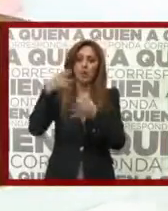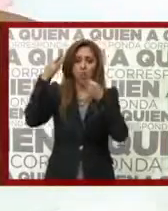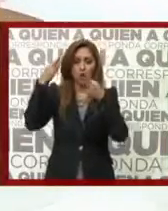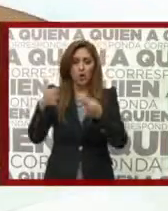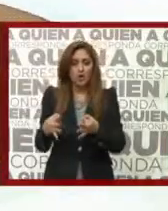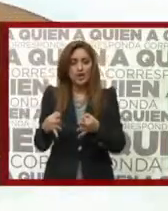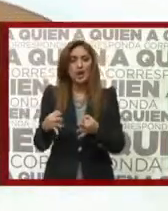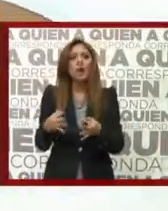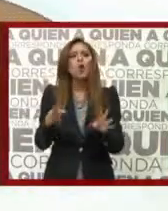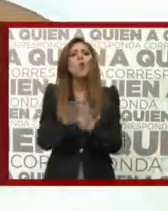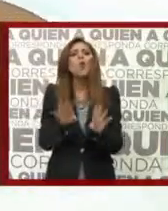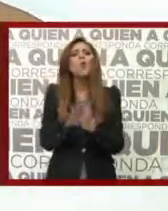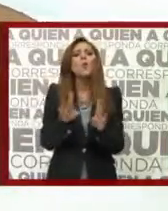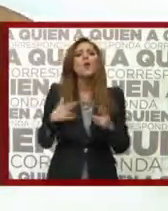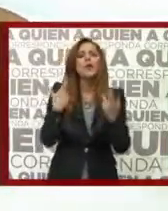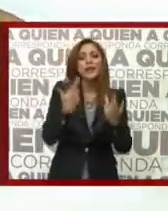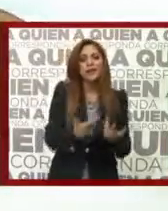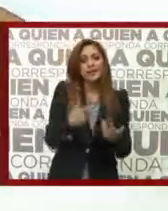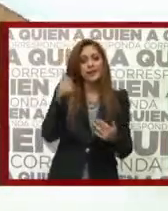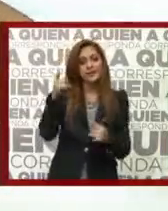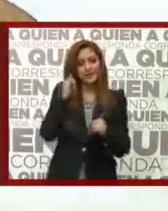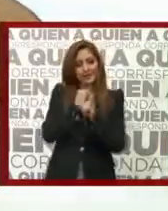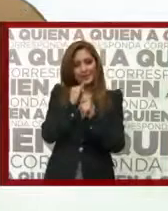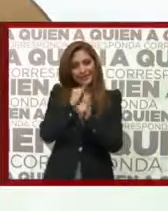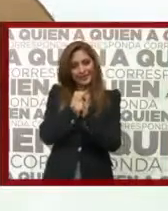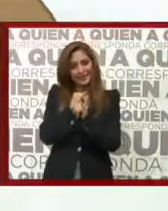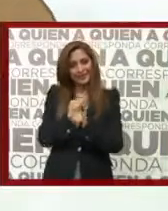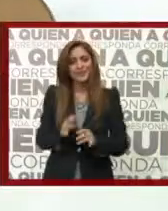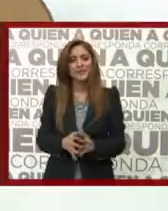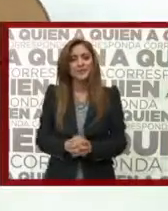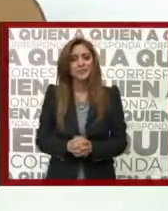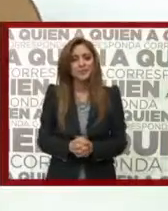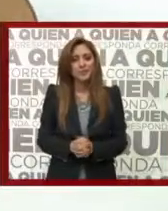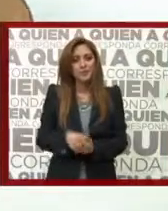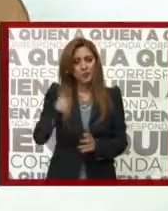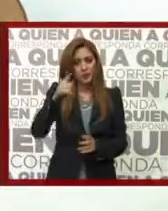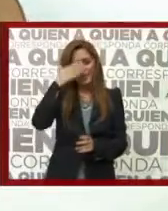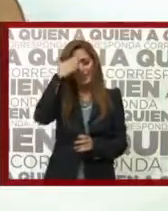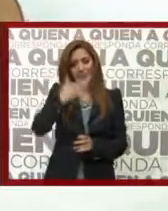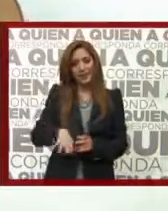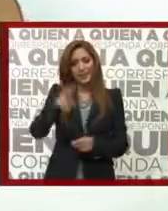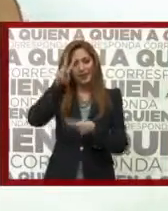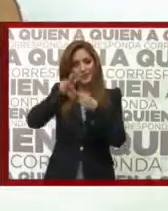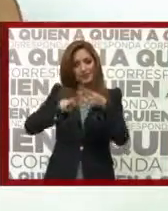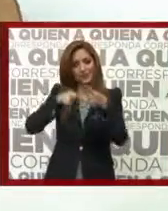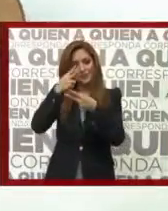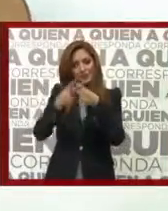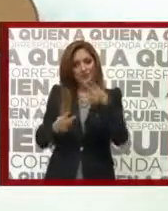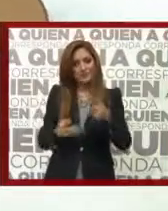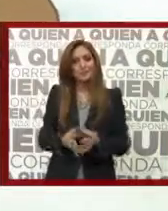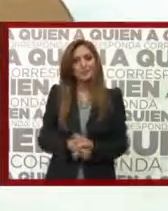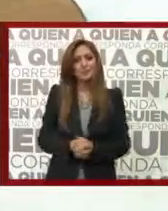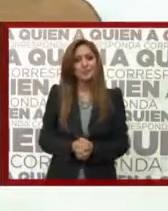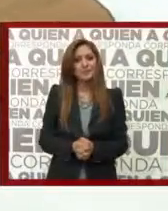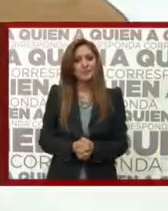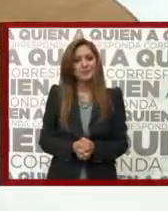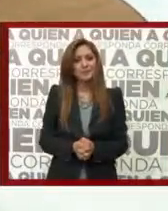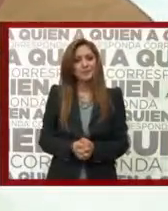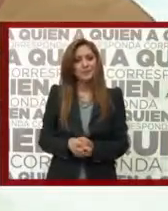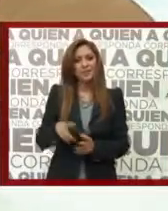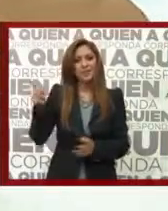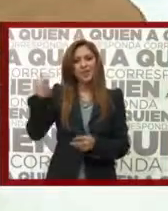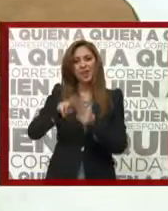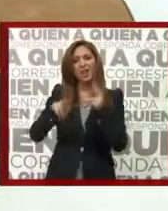original. ¿Cómo lo vamos a dar? Pues a través de las redes sociales. Ya se saben el hashtag. Vamos. Todos los alumnos. No, ¿sabes qué? Va a empezar